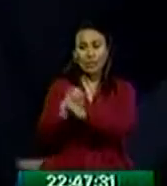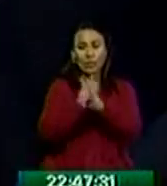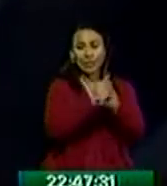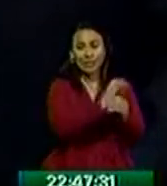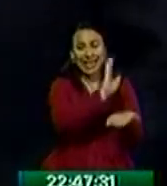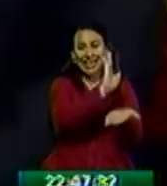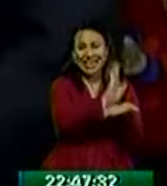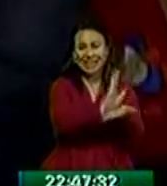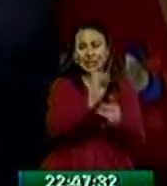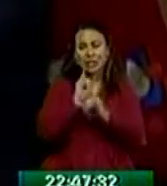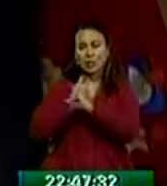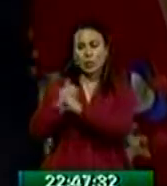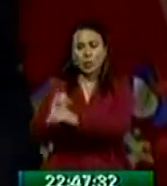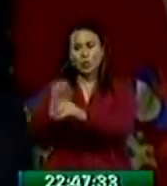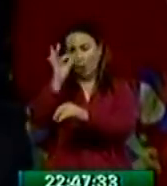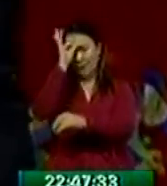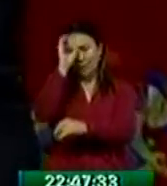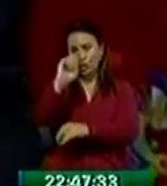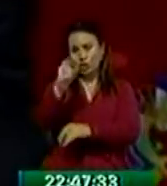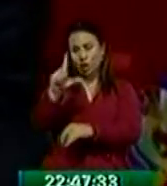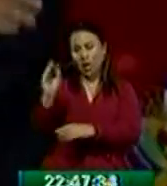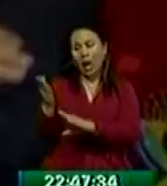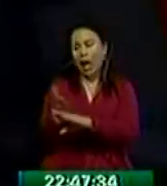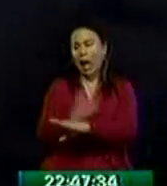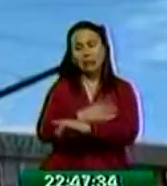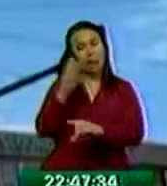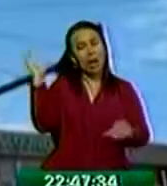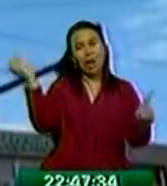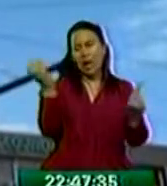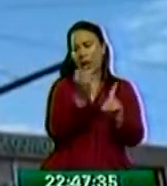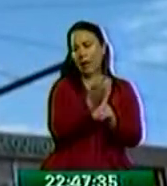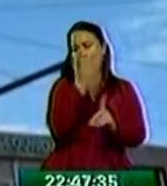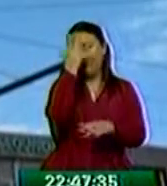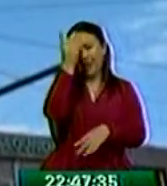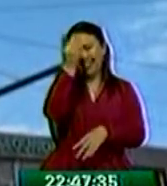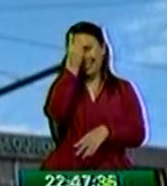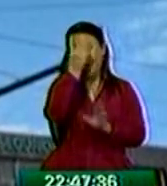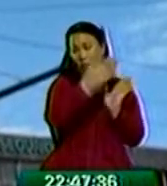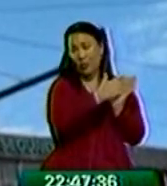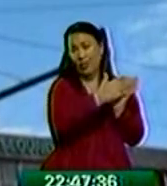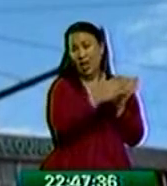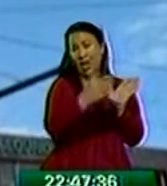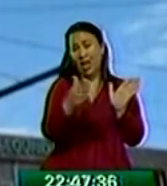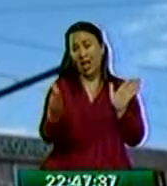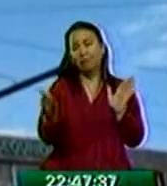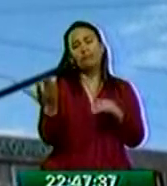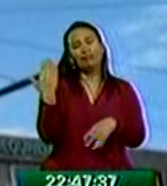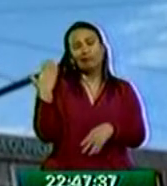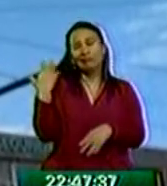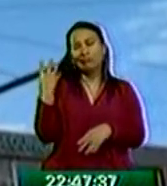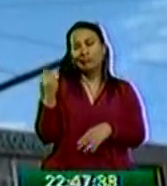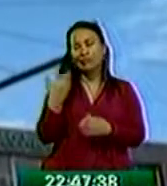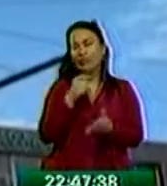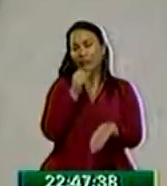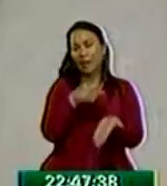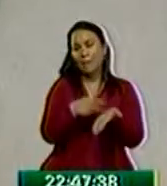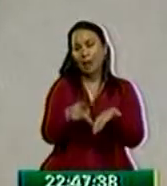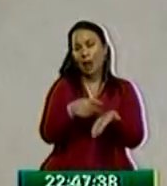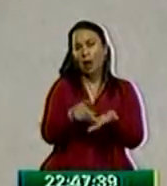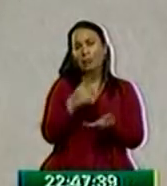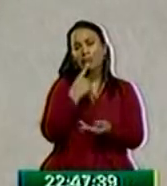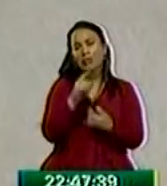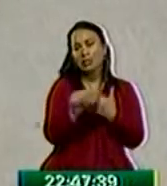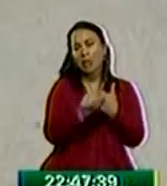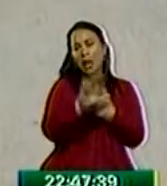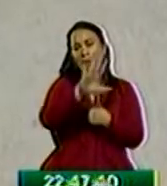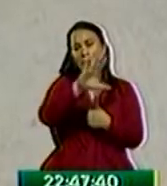se realiza luego del reclamo que hicieron los directivos de Solca por una deuda que el Seguro Social mantenía con la institución por